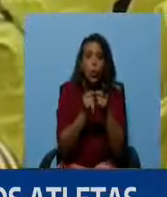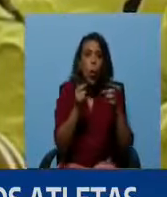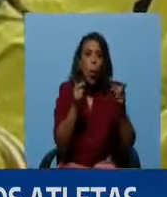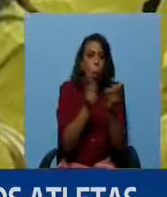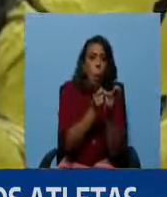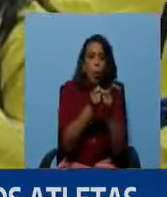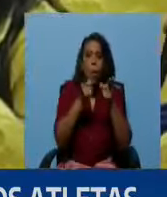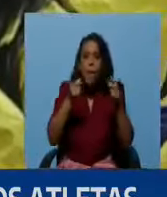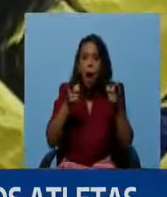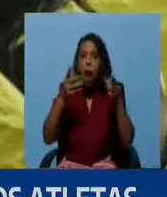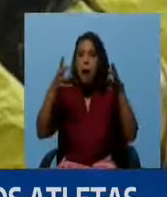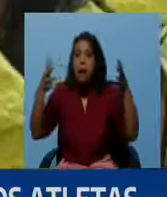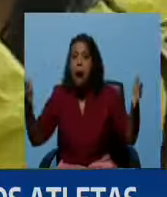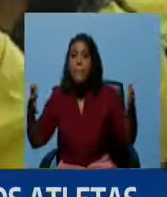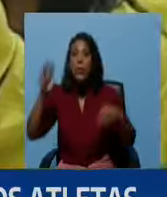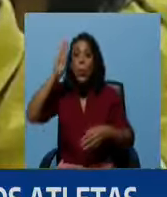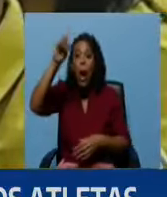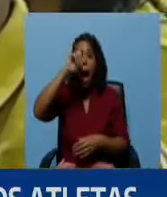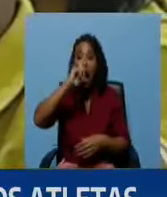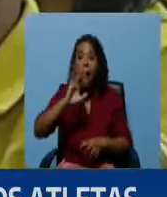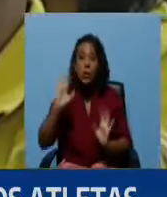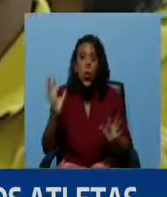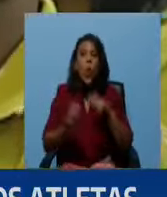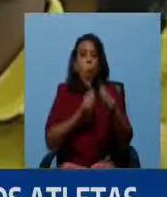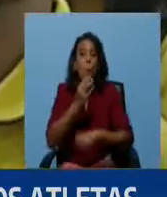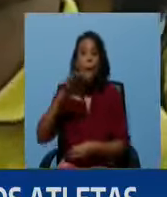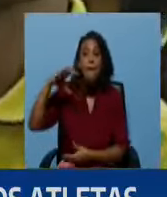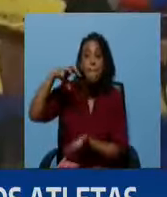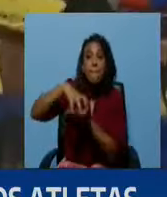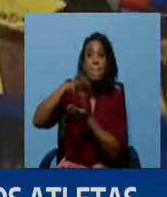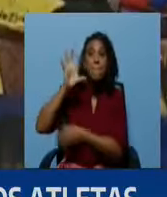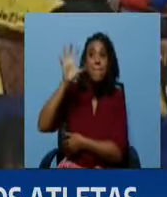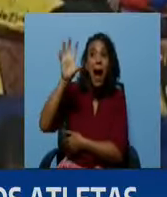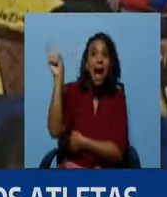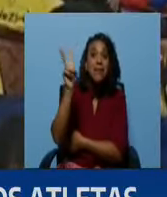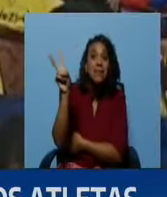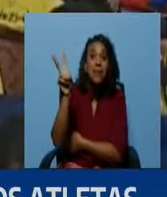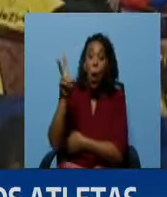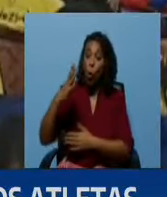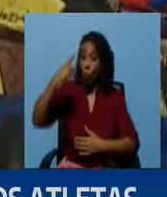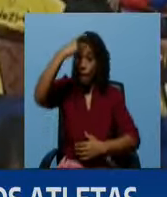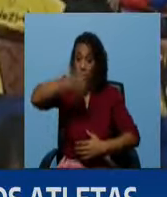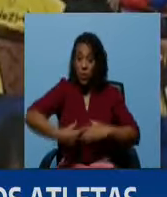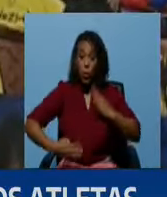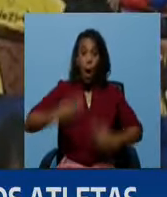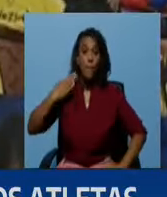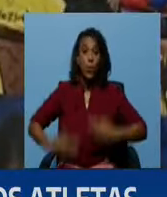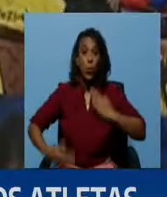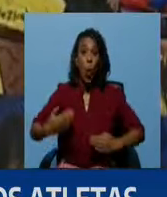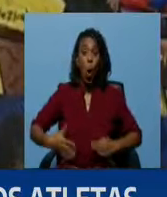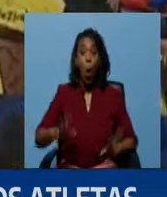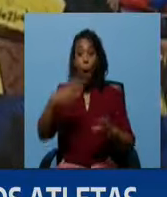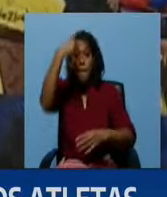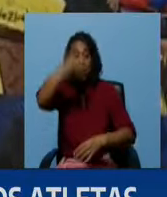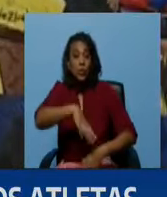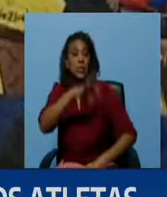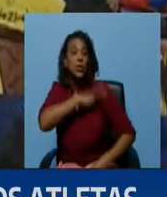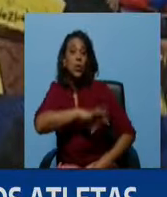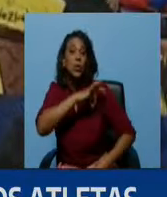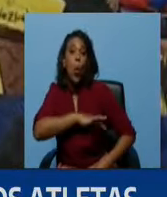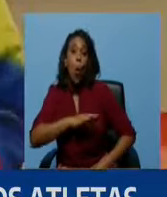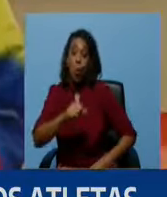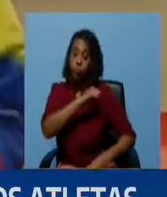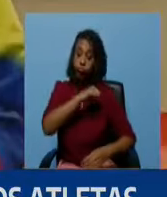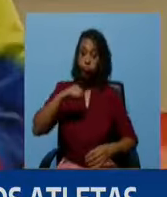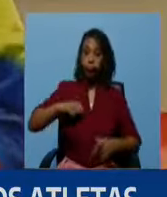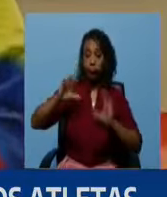plazo, en el largo plazo, como país, como atleta, como ser social, como ser